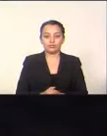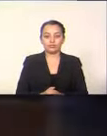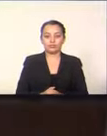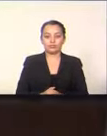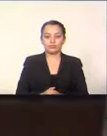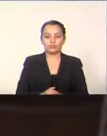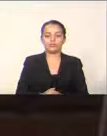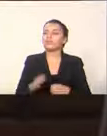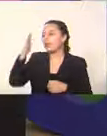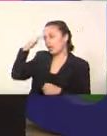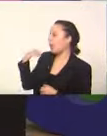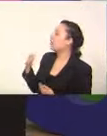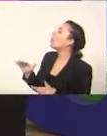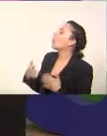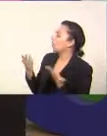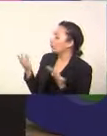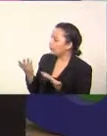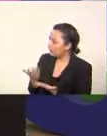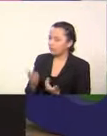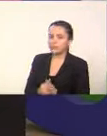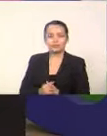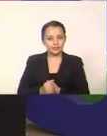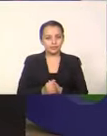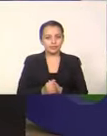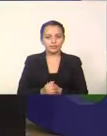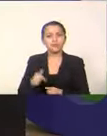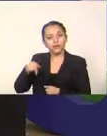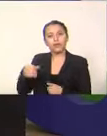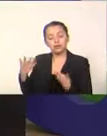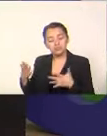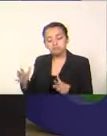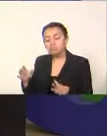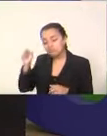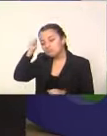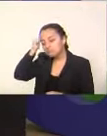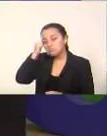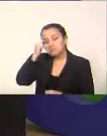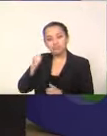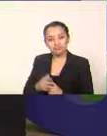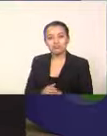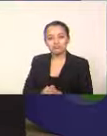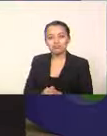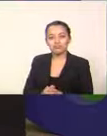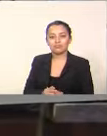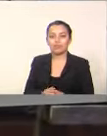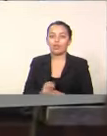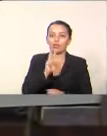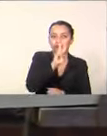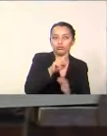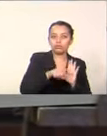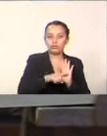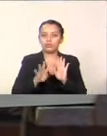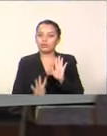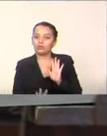Alejandra, ahora, ¿cómo procedemos? Parece que con este material sí vamos a resolver la dificultad que teníamos. Si a dos le quitamos cuatro, ¿cuánto me queda? No sé, quedo en